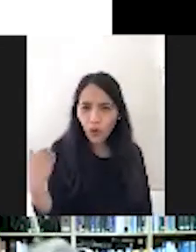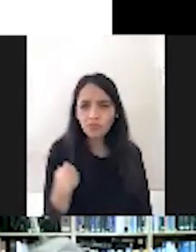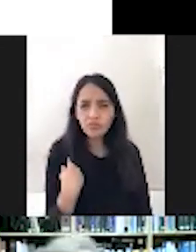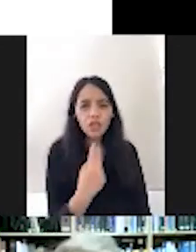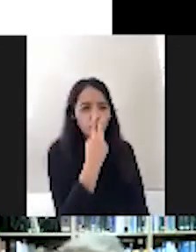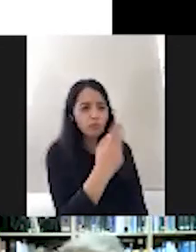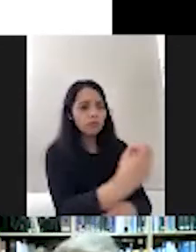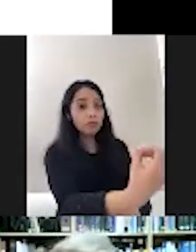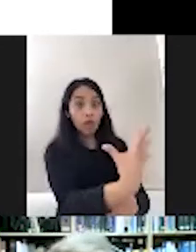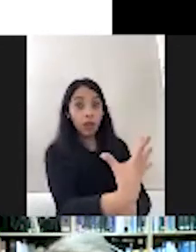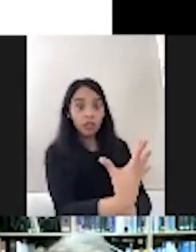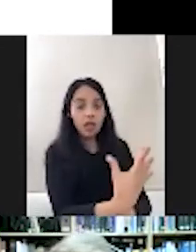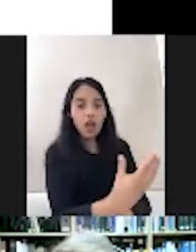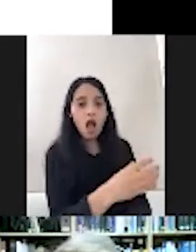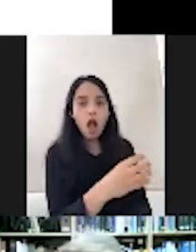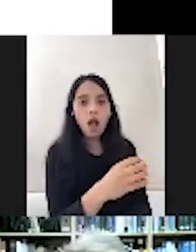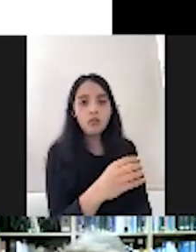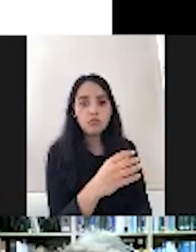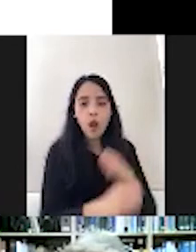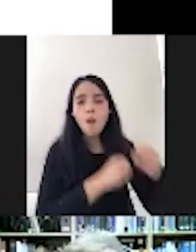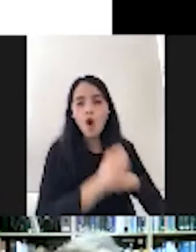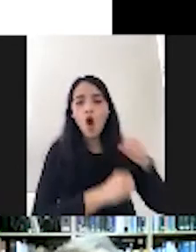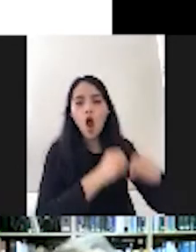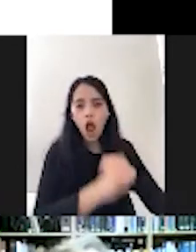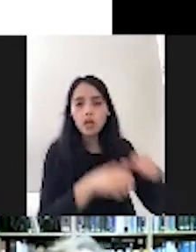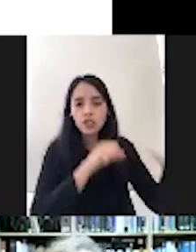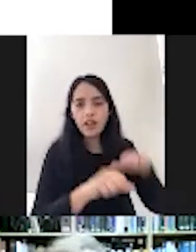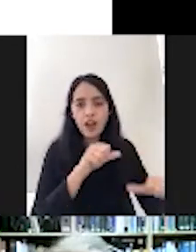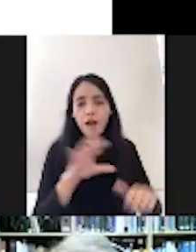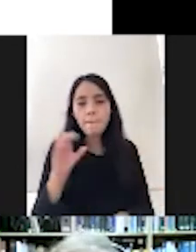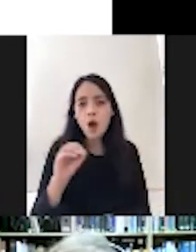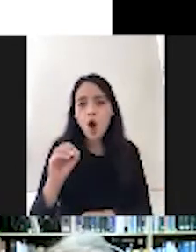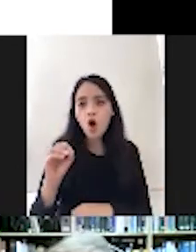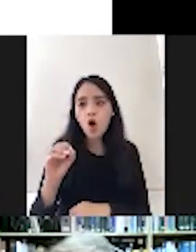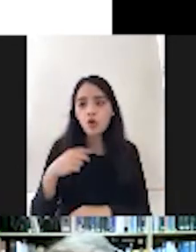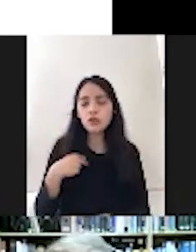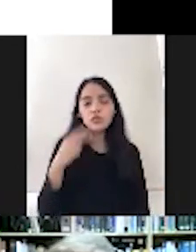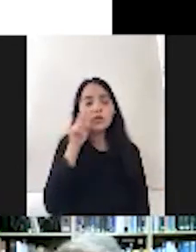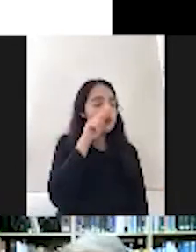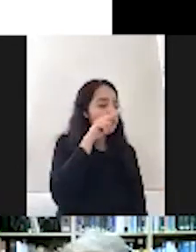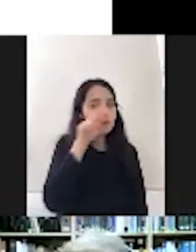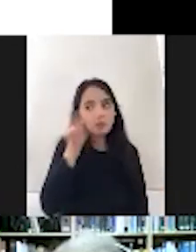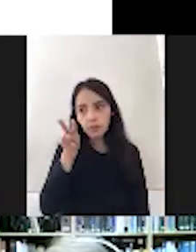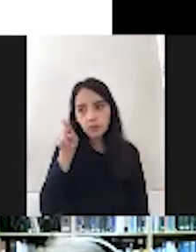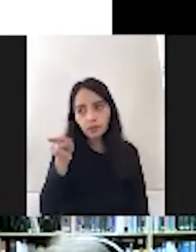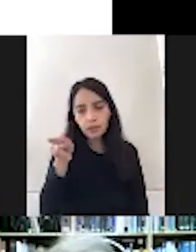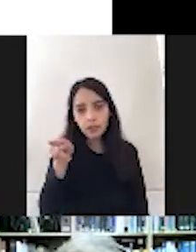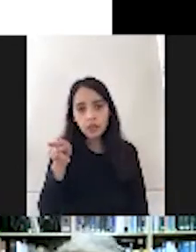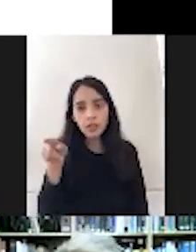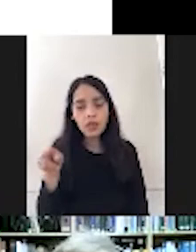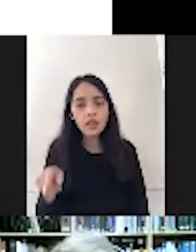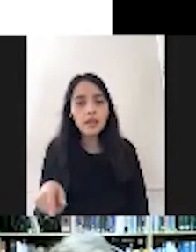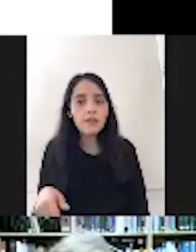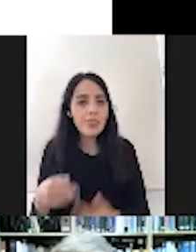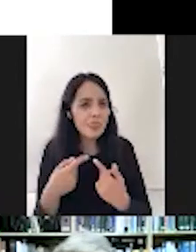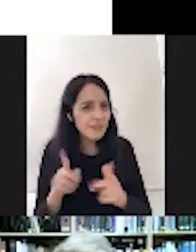repente, como lo hemos hecho por décadas en el laboratorio, o un estímulo aparece porque yo moví el ojo, o cambia más bien porque moví el